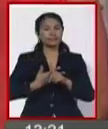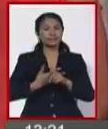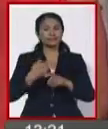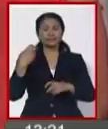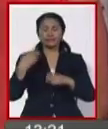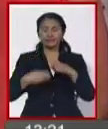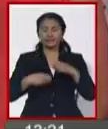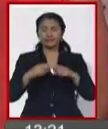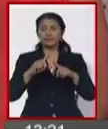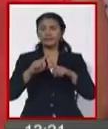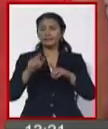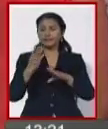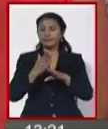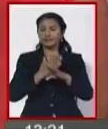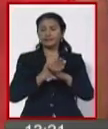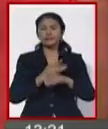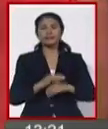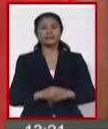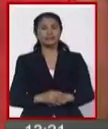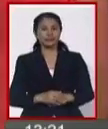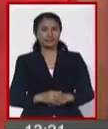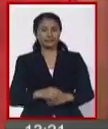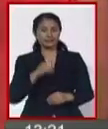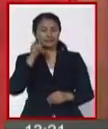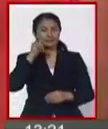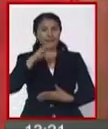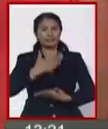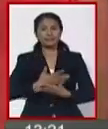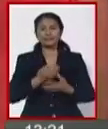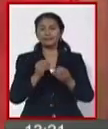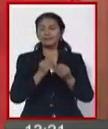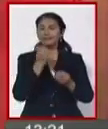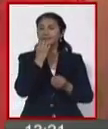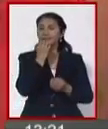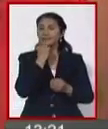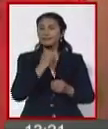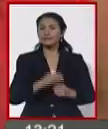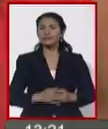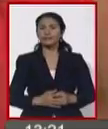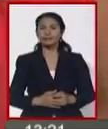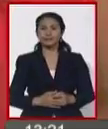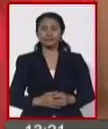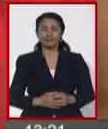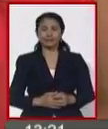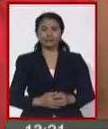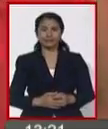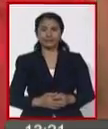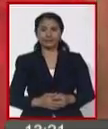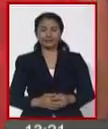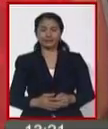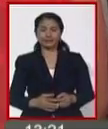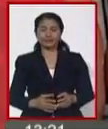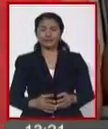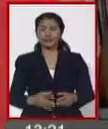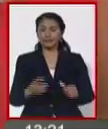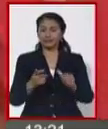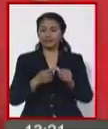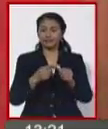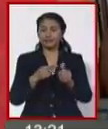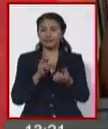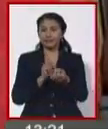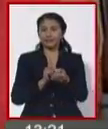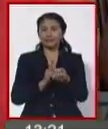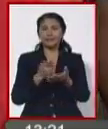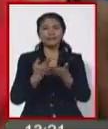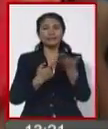costó asimilar, pero después fue la hijita más querida, más mimada, amorosa. Al principio, los médicos,